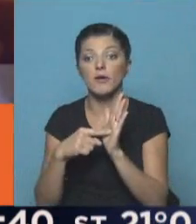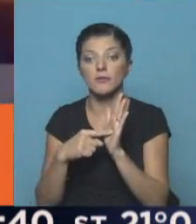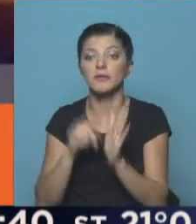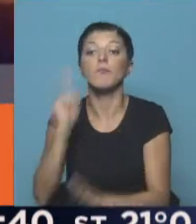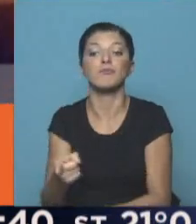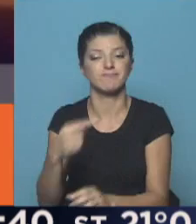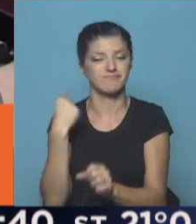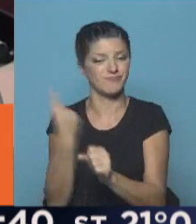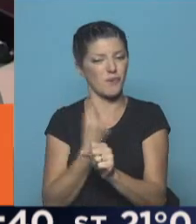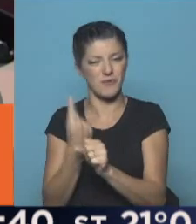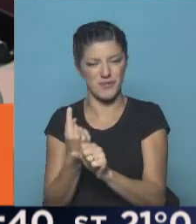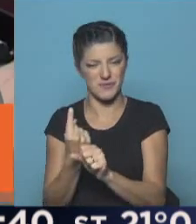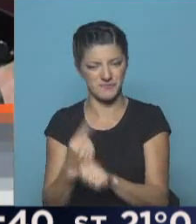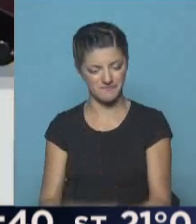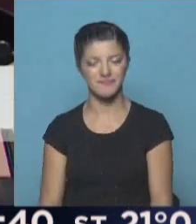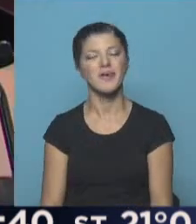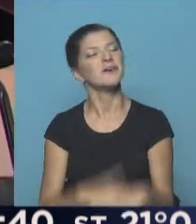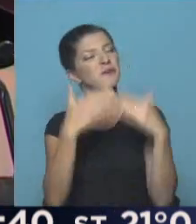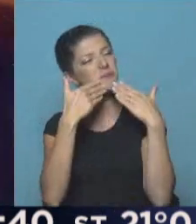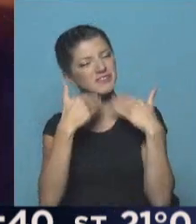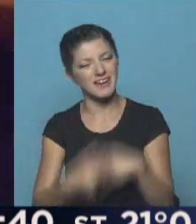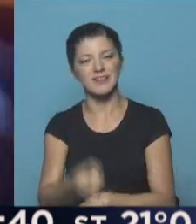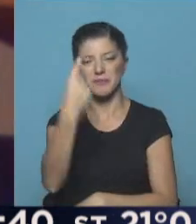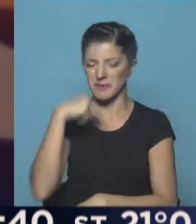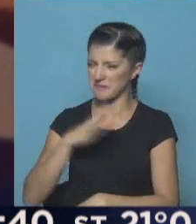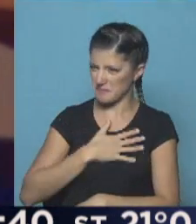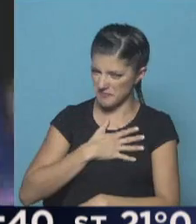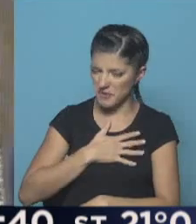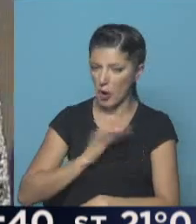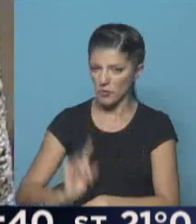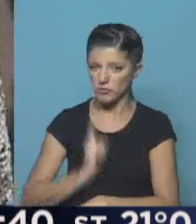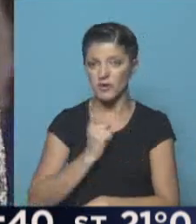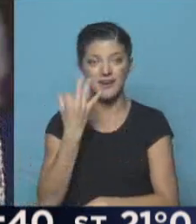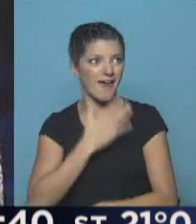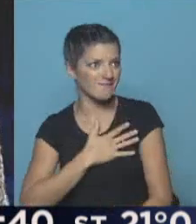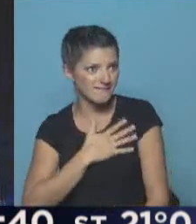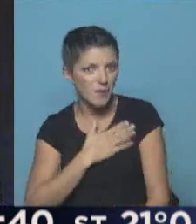imponer. Muchísimas gracias por estar con nosotros, Joseph mío. Talchin. Fue realmente un